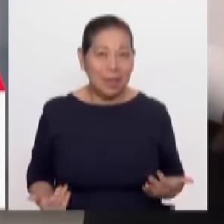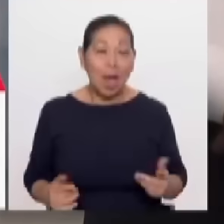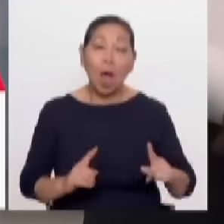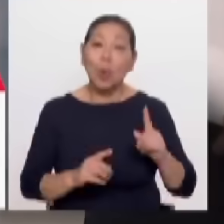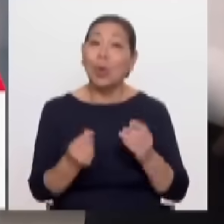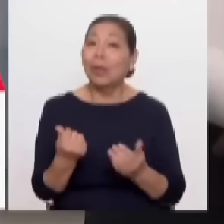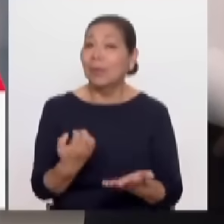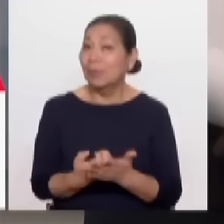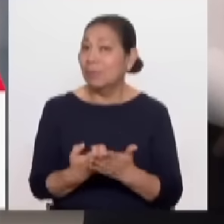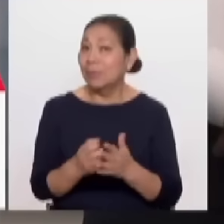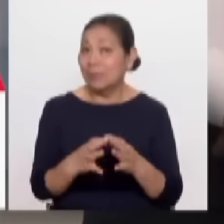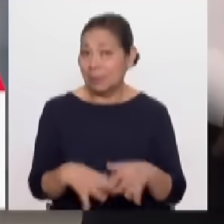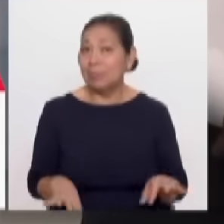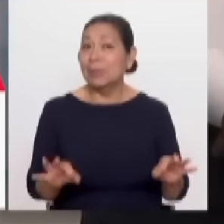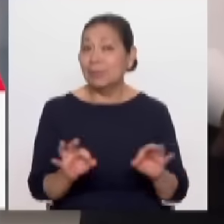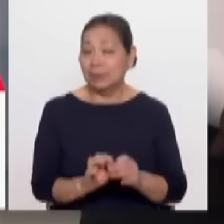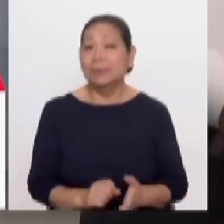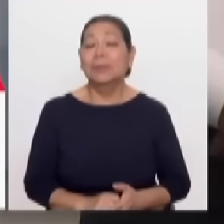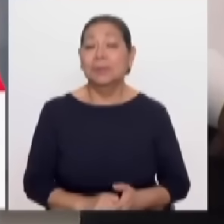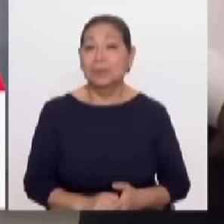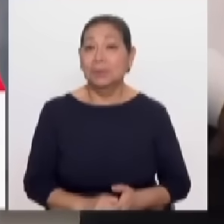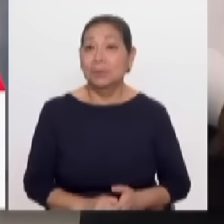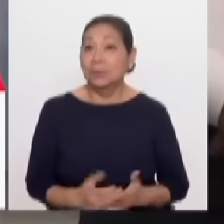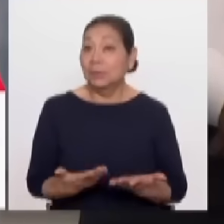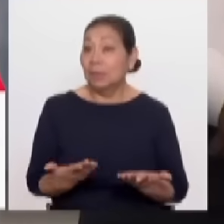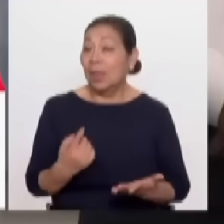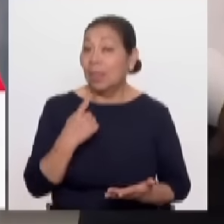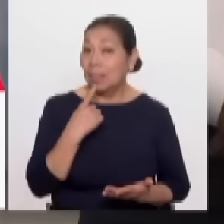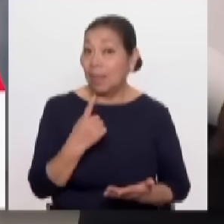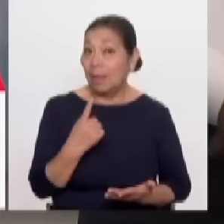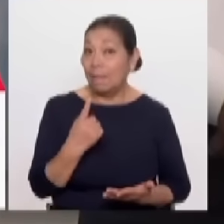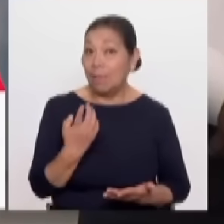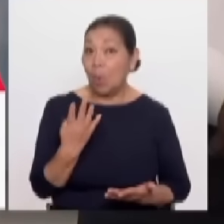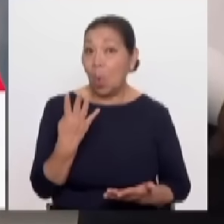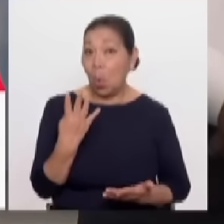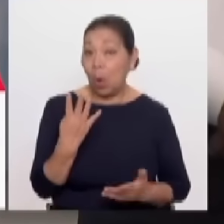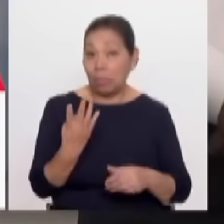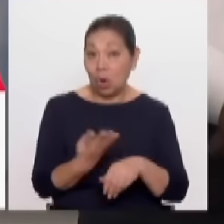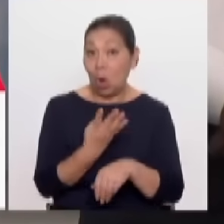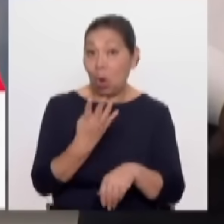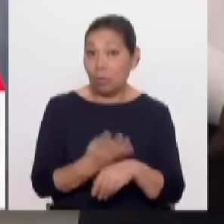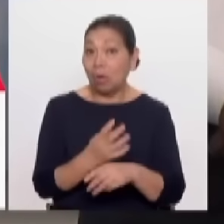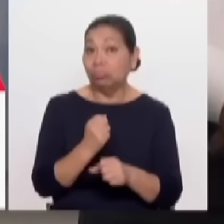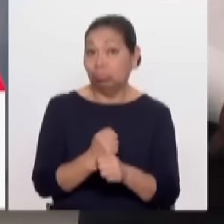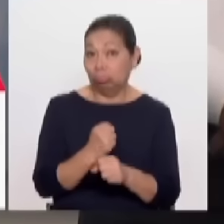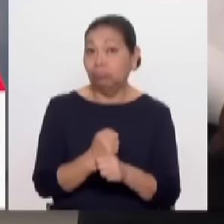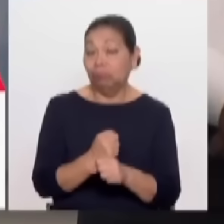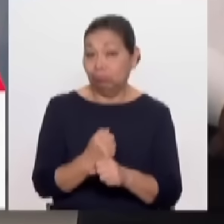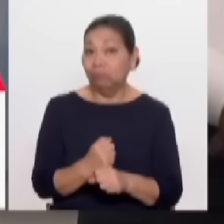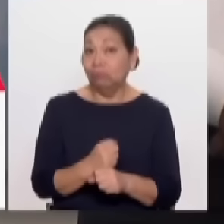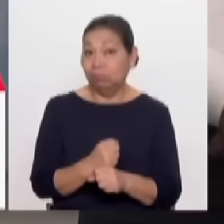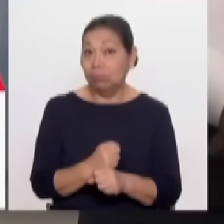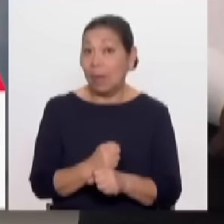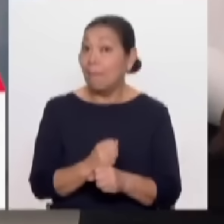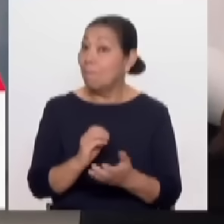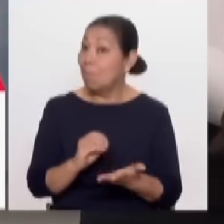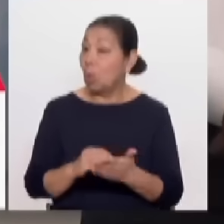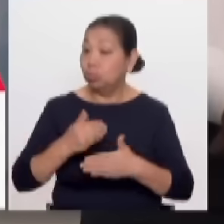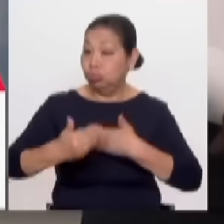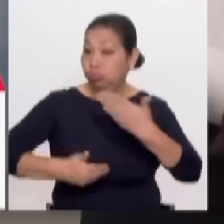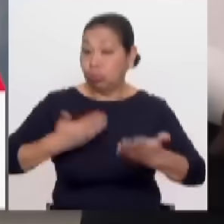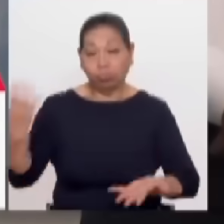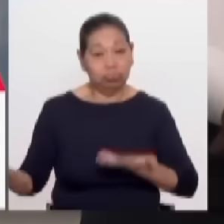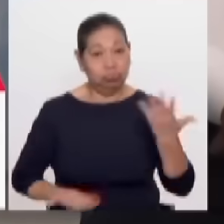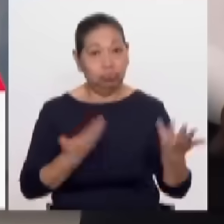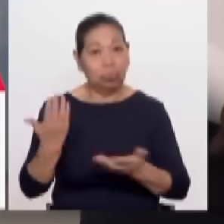algún economista muy importante, el Tomayo, dijo que las primeras 4 horas de trabajo son las más